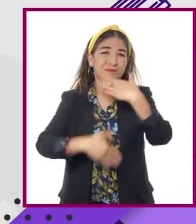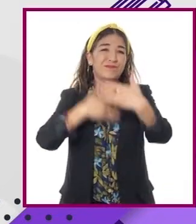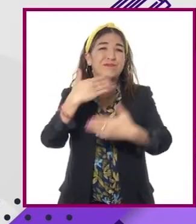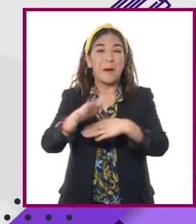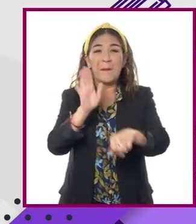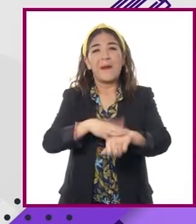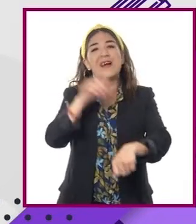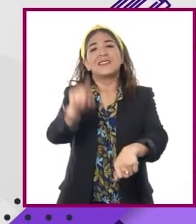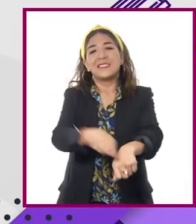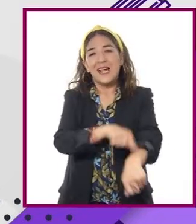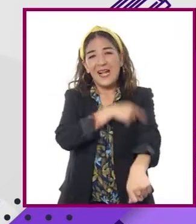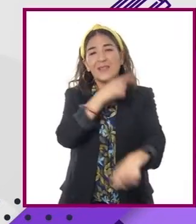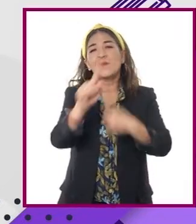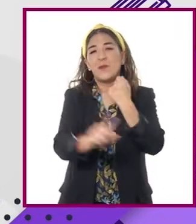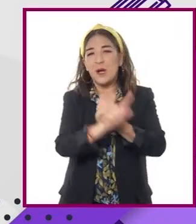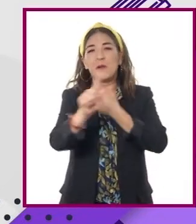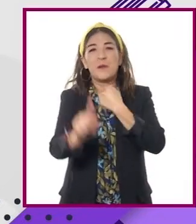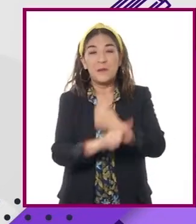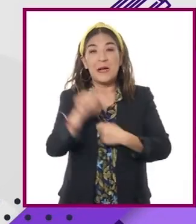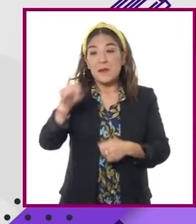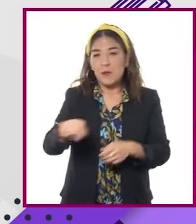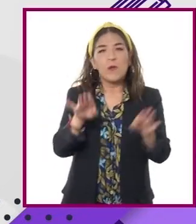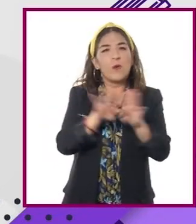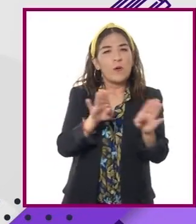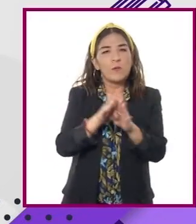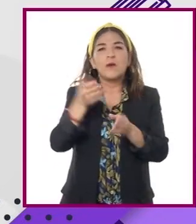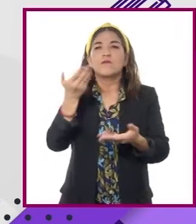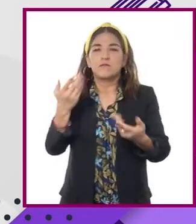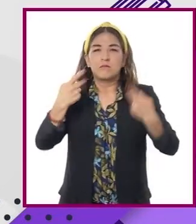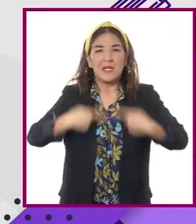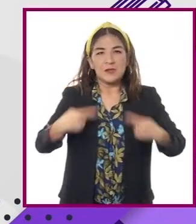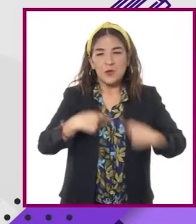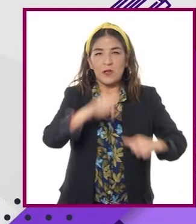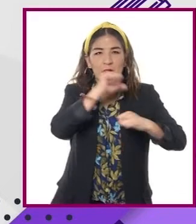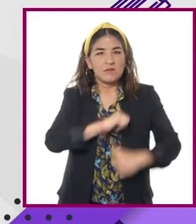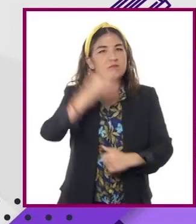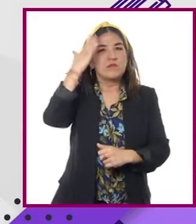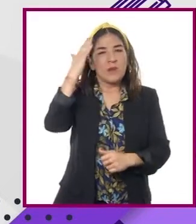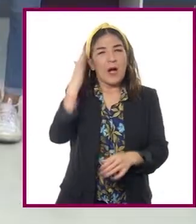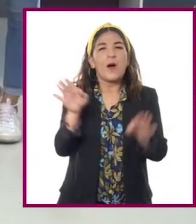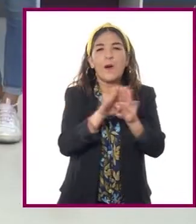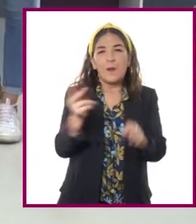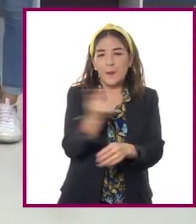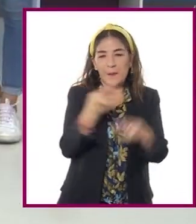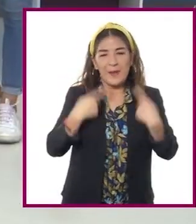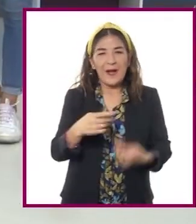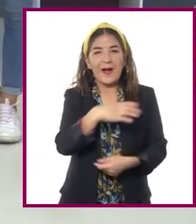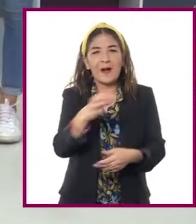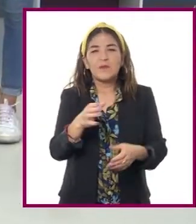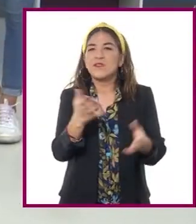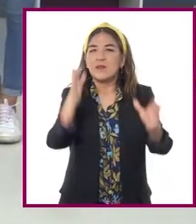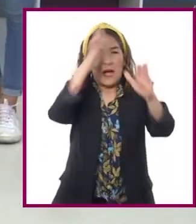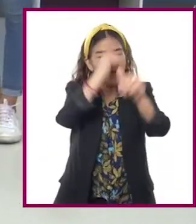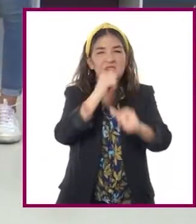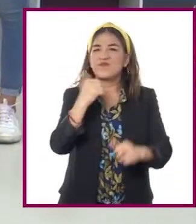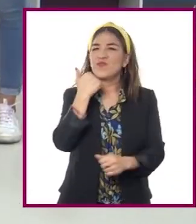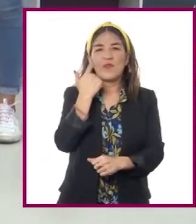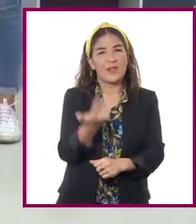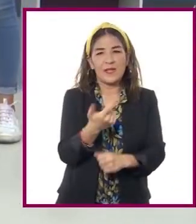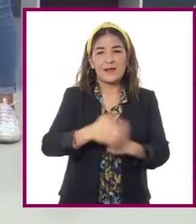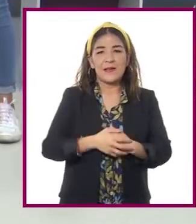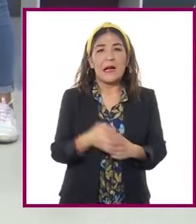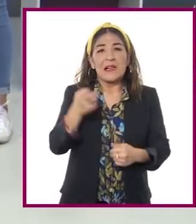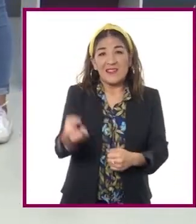las autoridades municipales no quieren negociar con los campesinos. Este tipo de inconformidades no